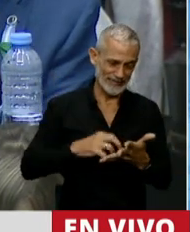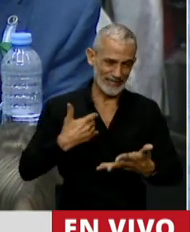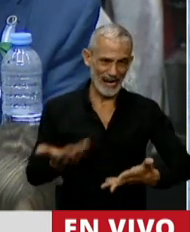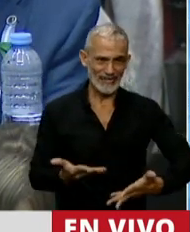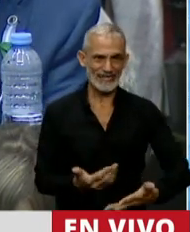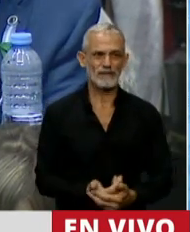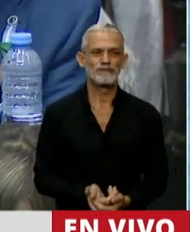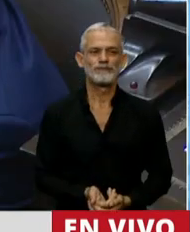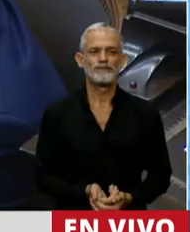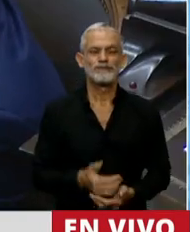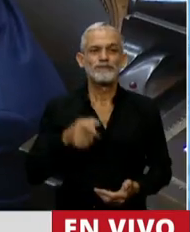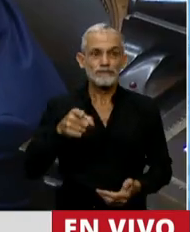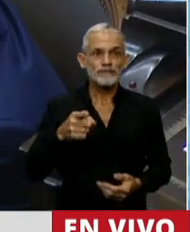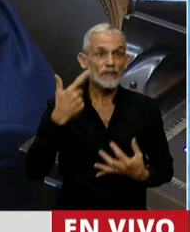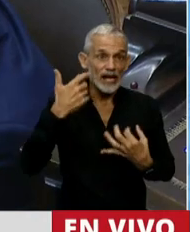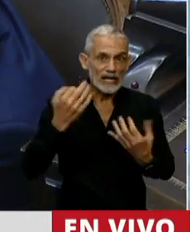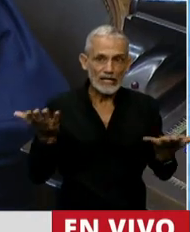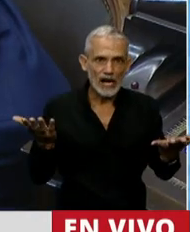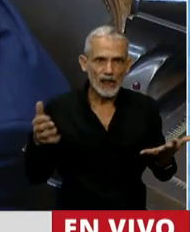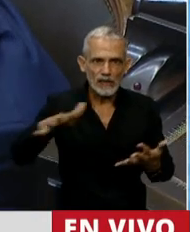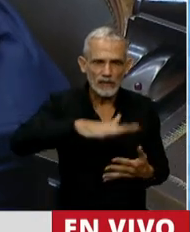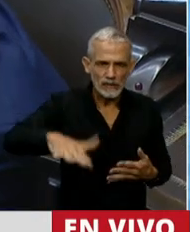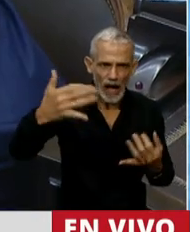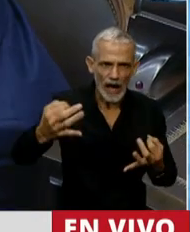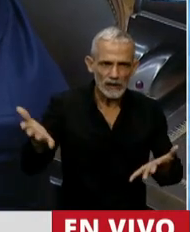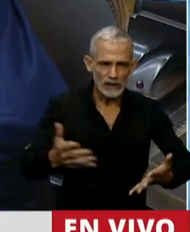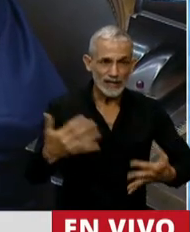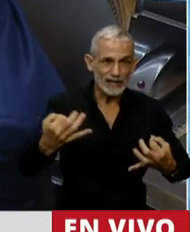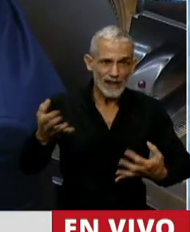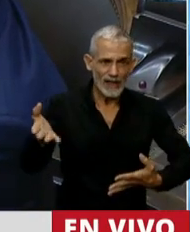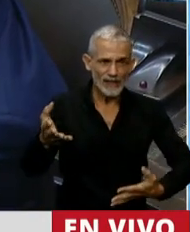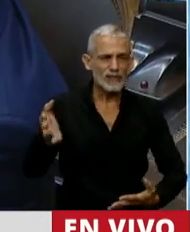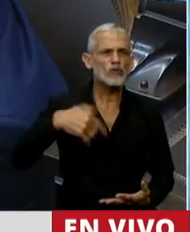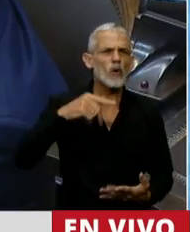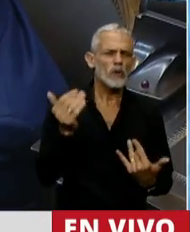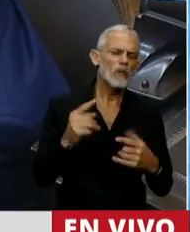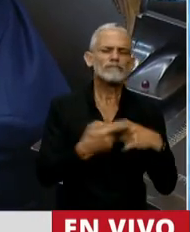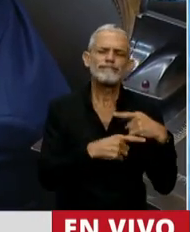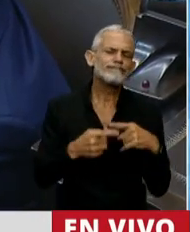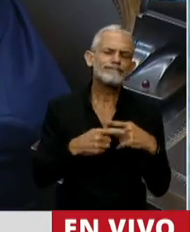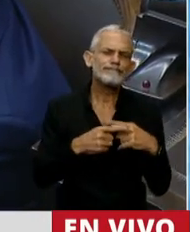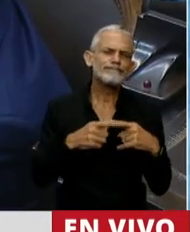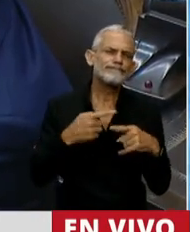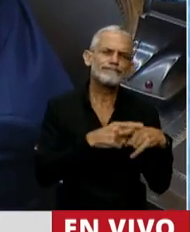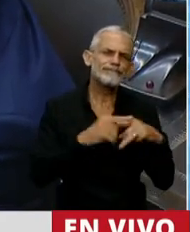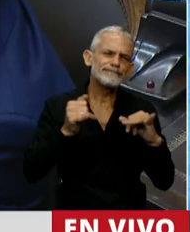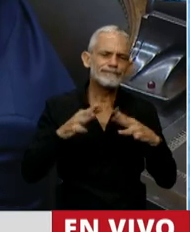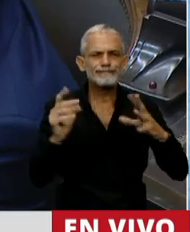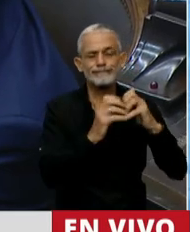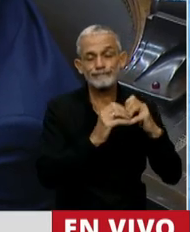es una realidad, señor presidente. Mire, a mí me preocupa, podemos discutir